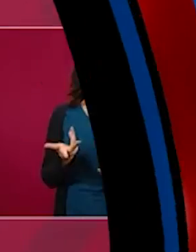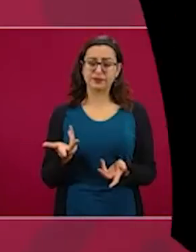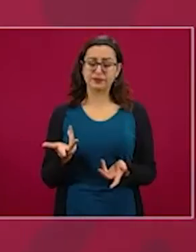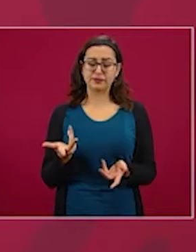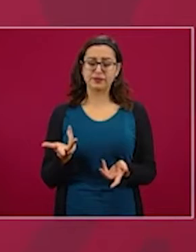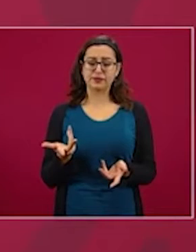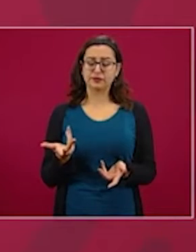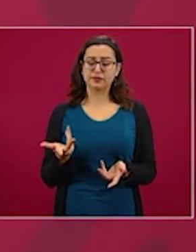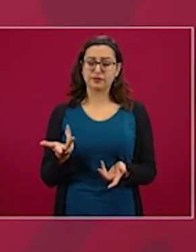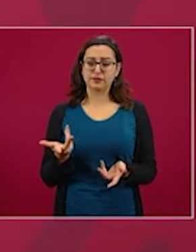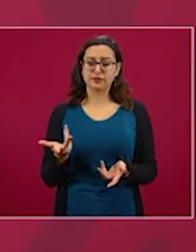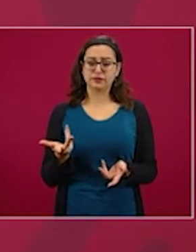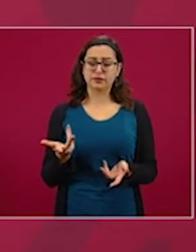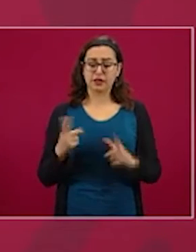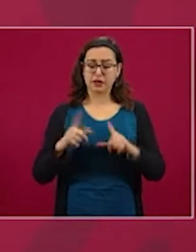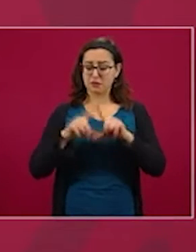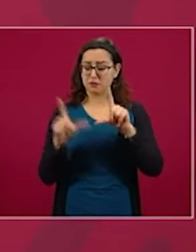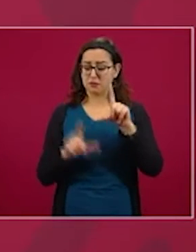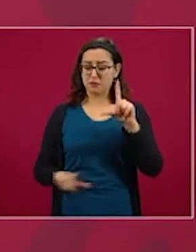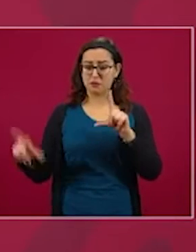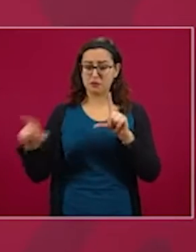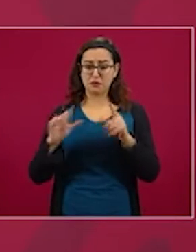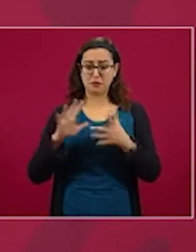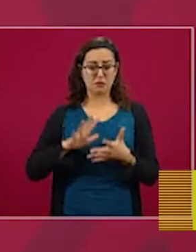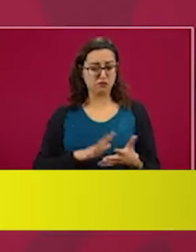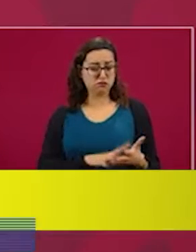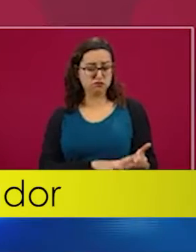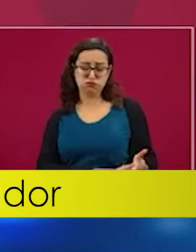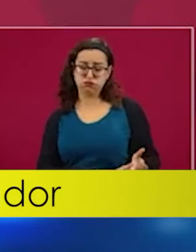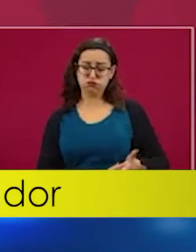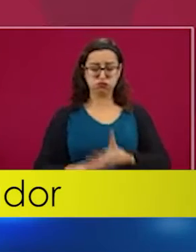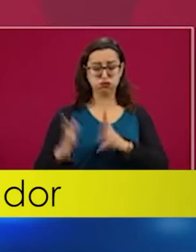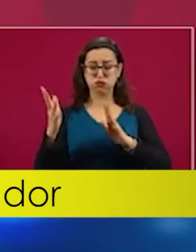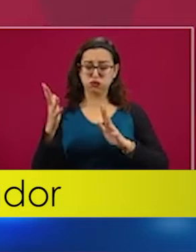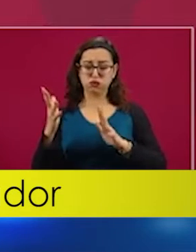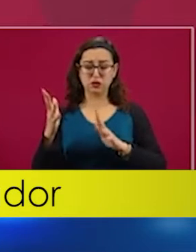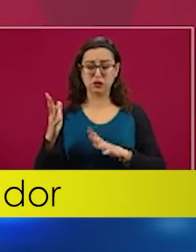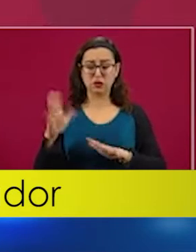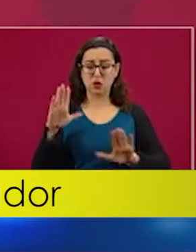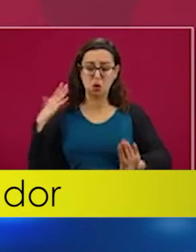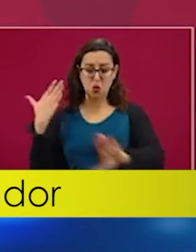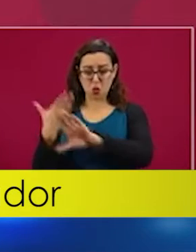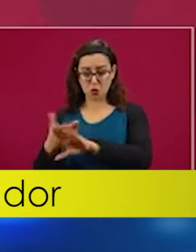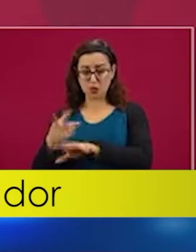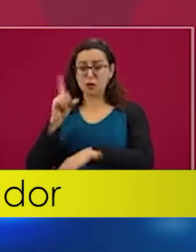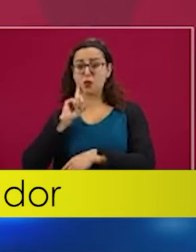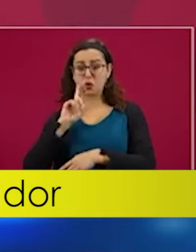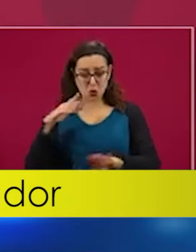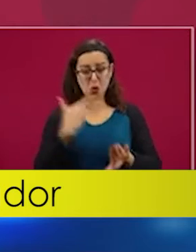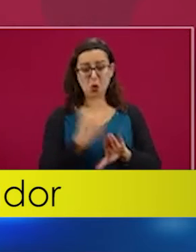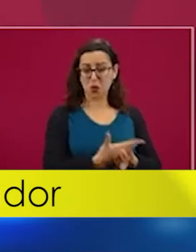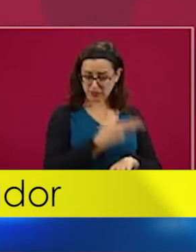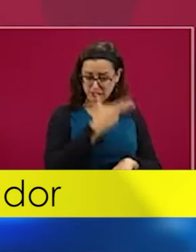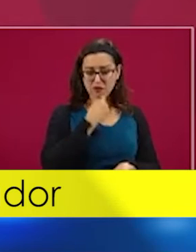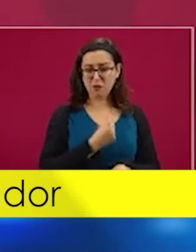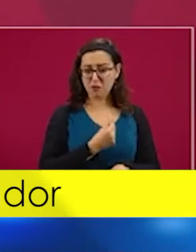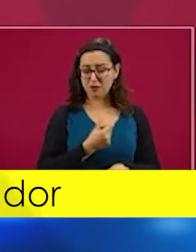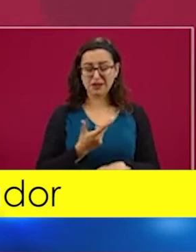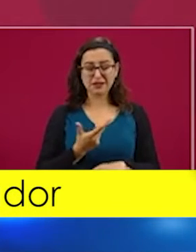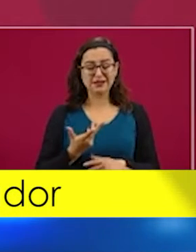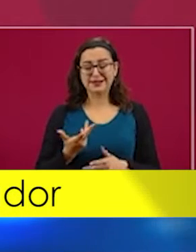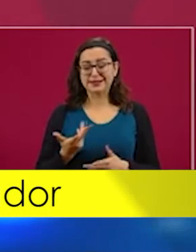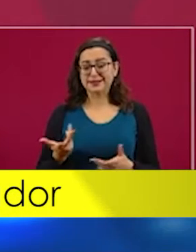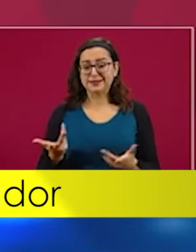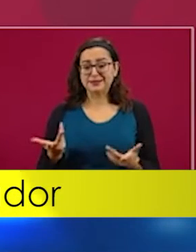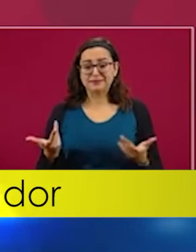que se padece en el país contra mujeres y hombres, pues